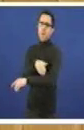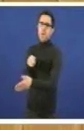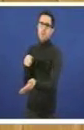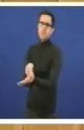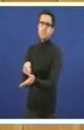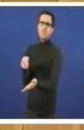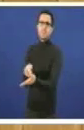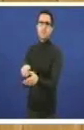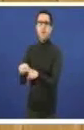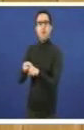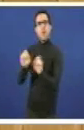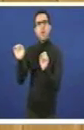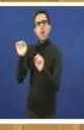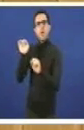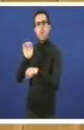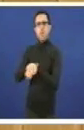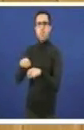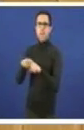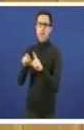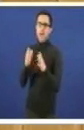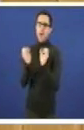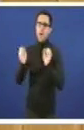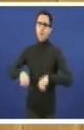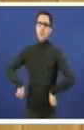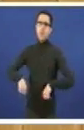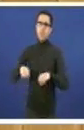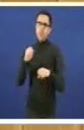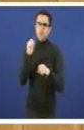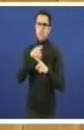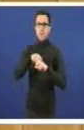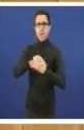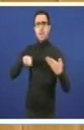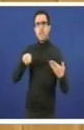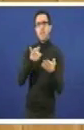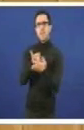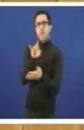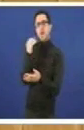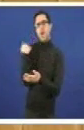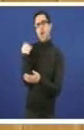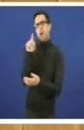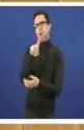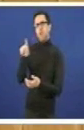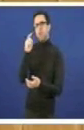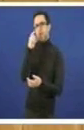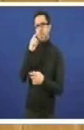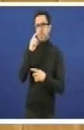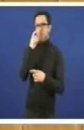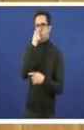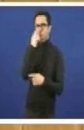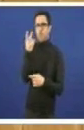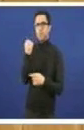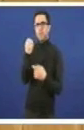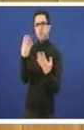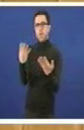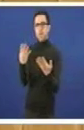propio acordo da xunta de 11 de junho de 2009 e traspase as competencias e a xestión das escolas infantis de